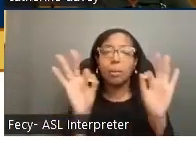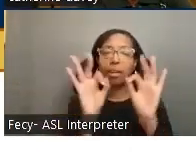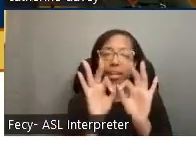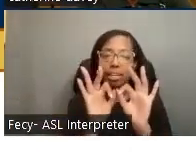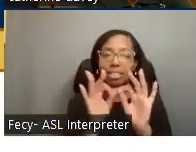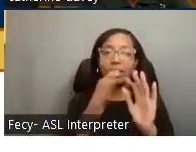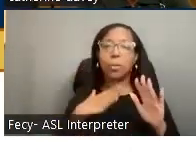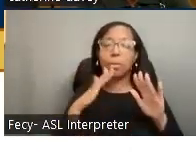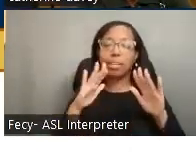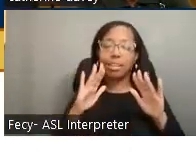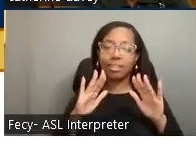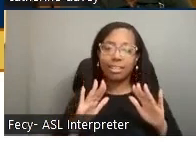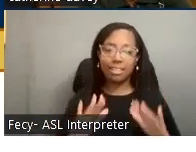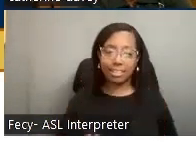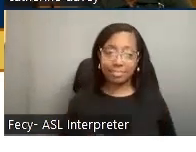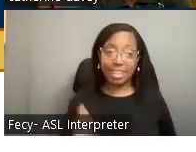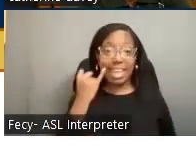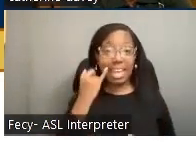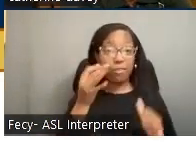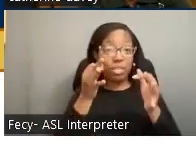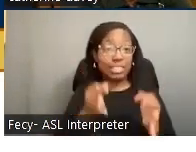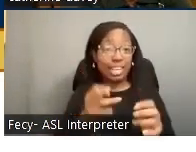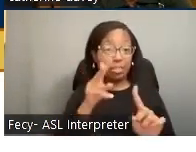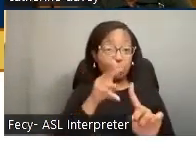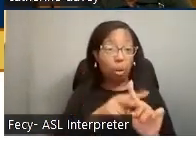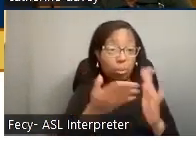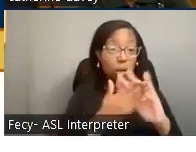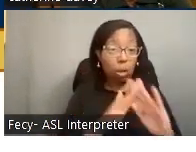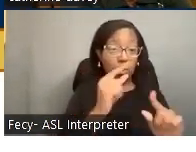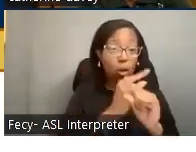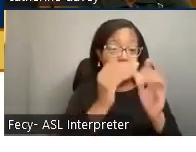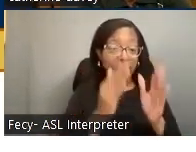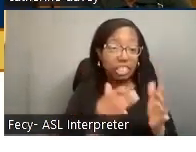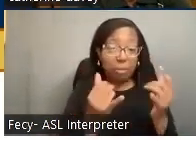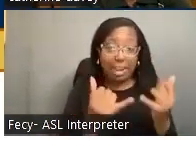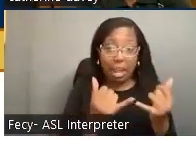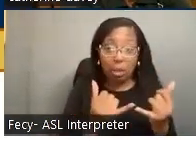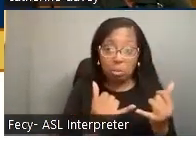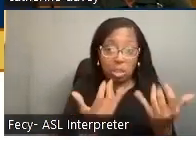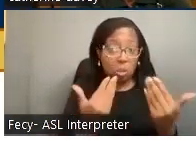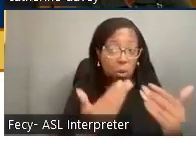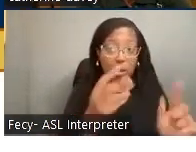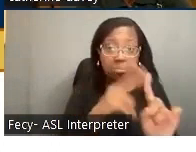respire profundo, porque definitivamente usted puede cambiar de opinión o de forma de pensar.